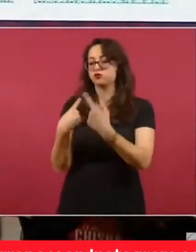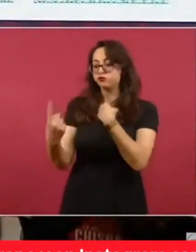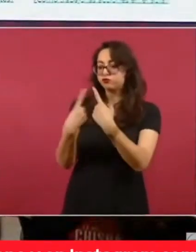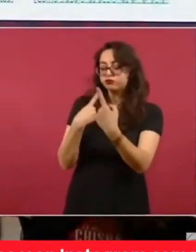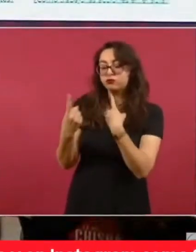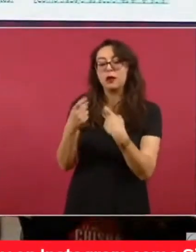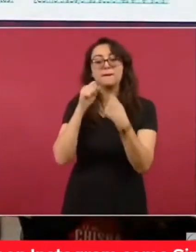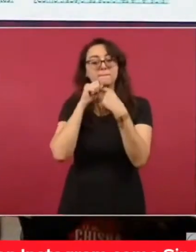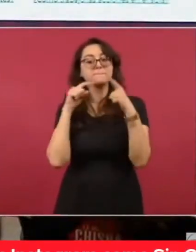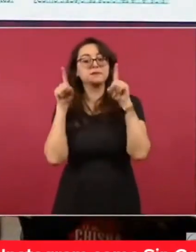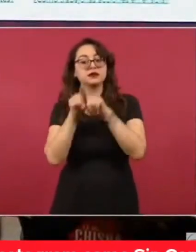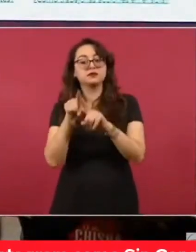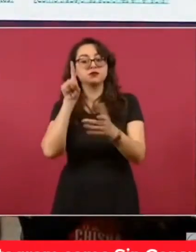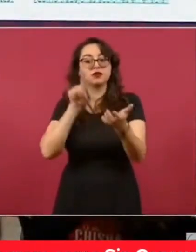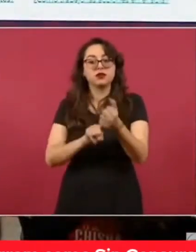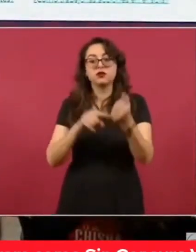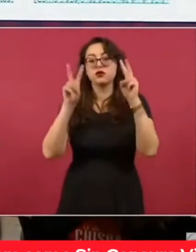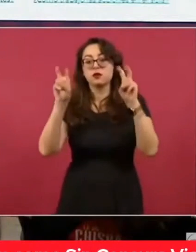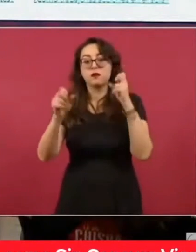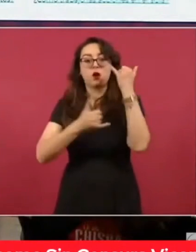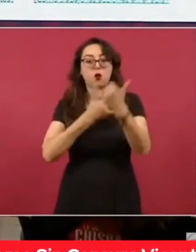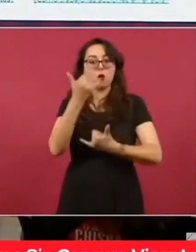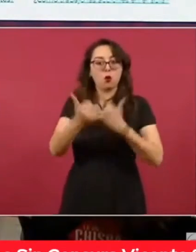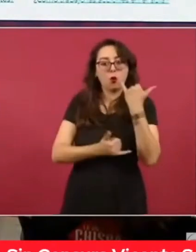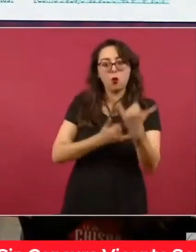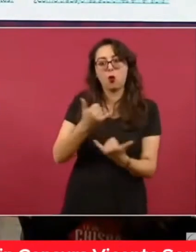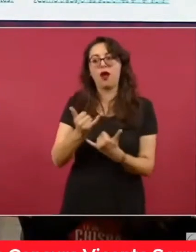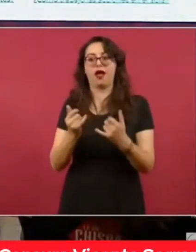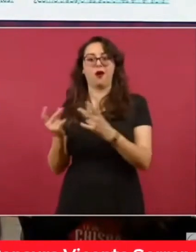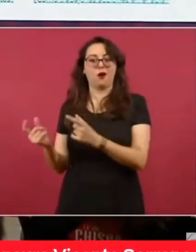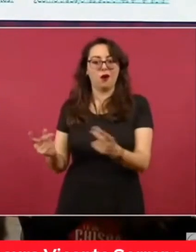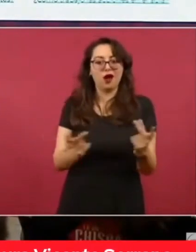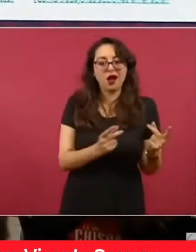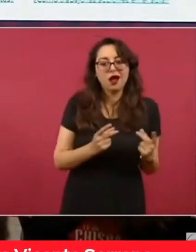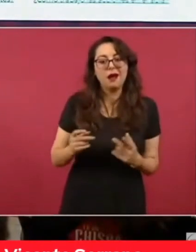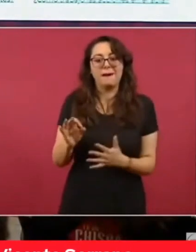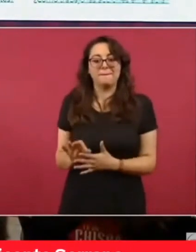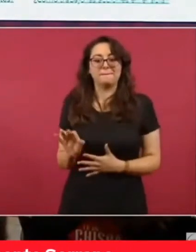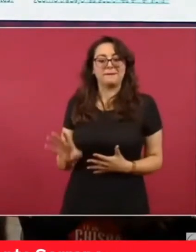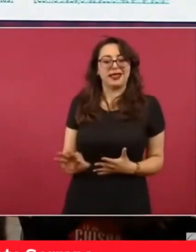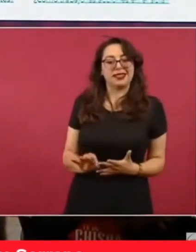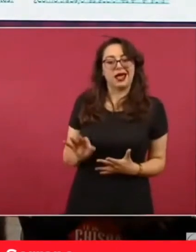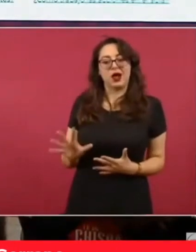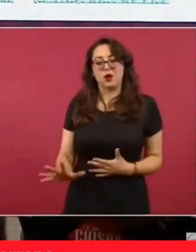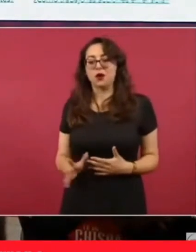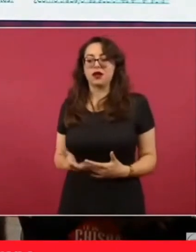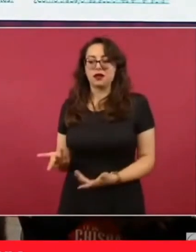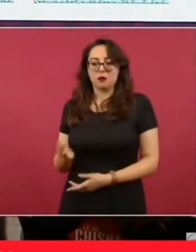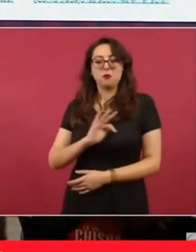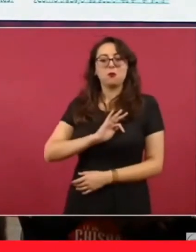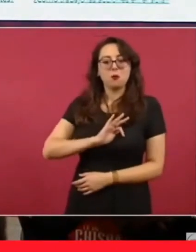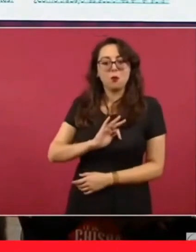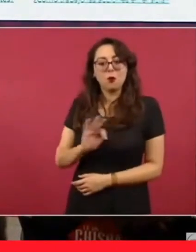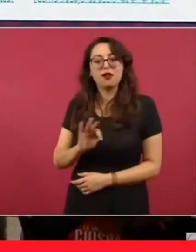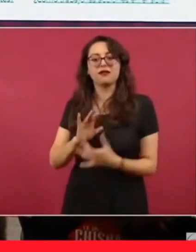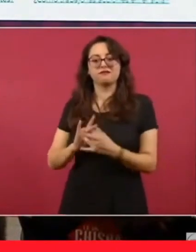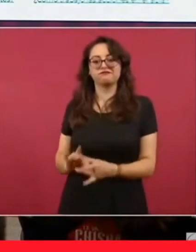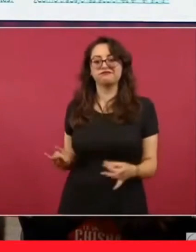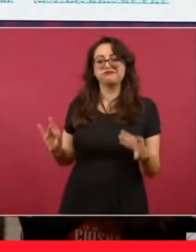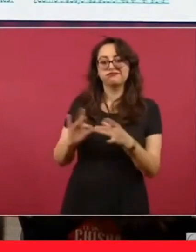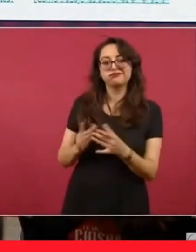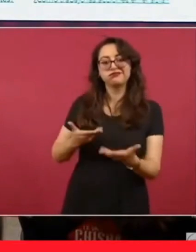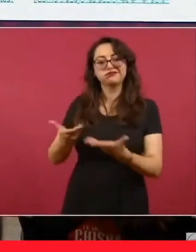con ellos y mediante técnicas didácticas, pedagógicas, podemos mediante diversos tipos de juegos